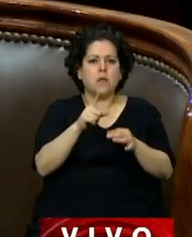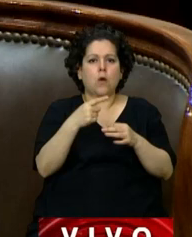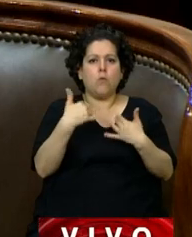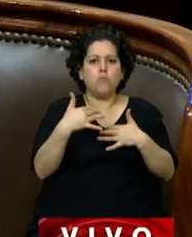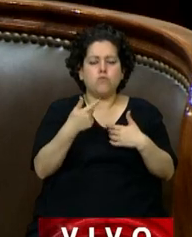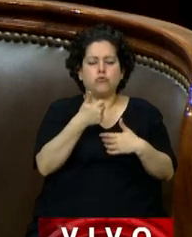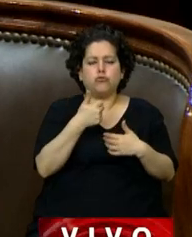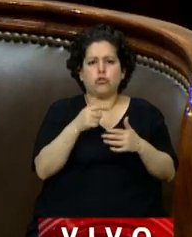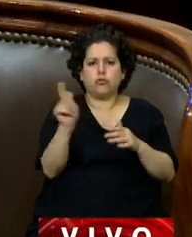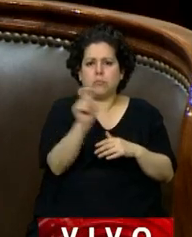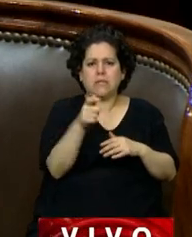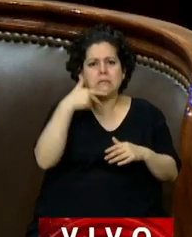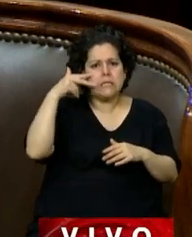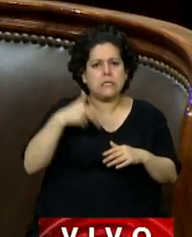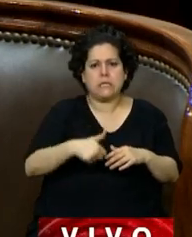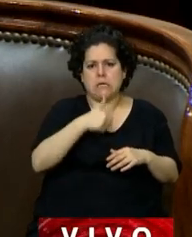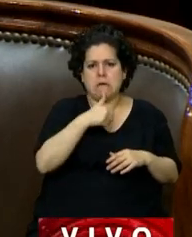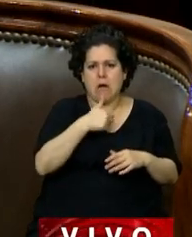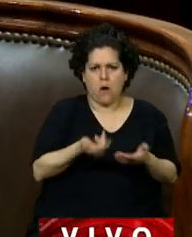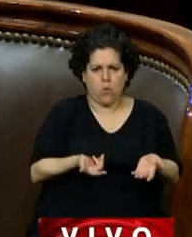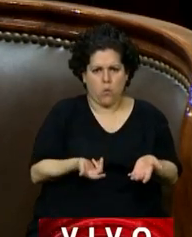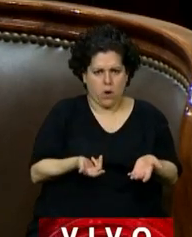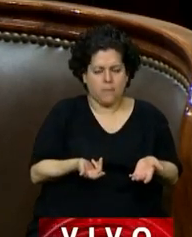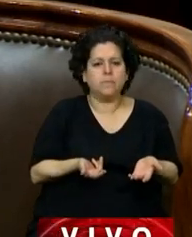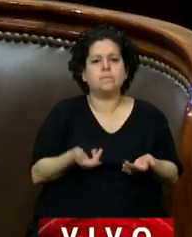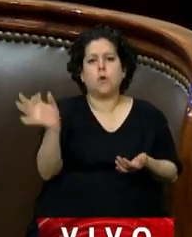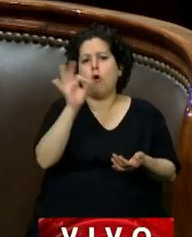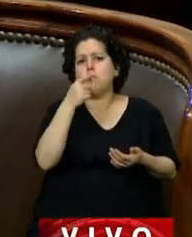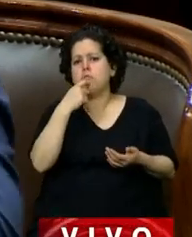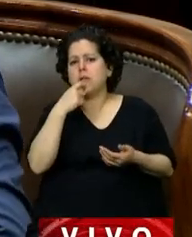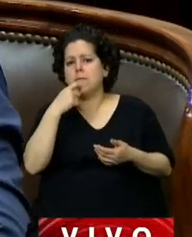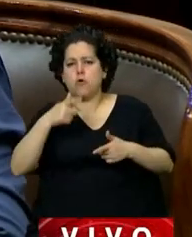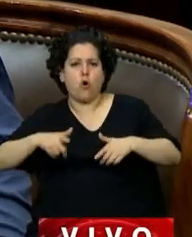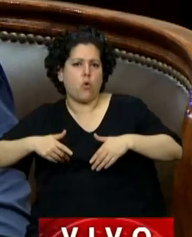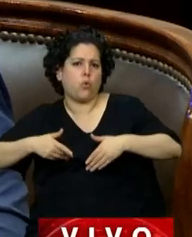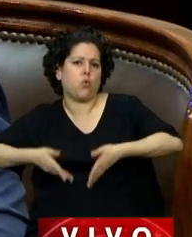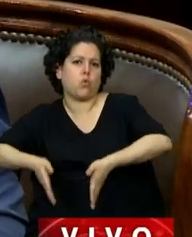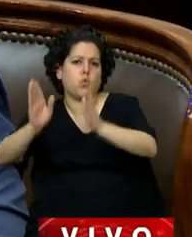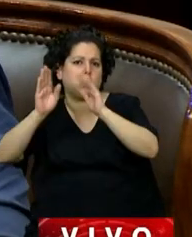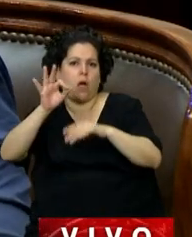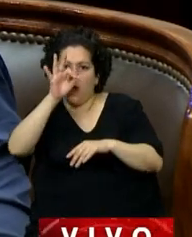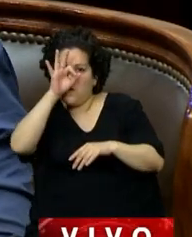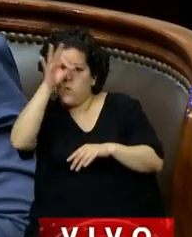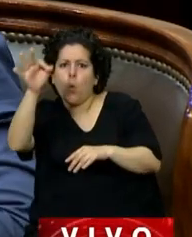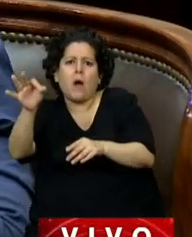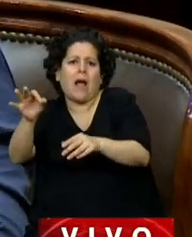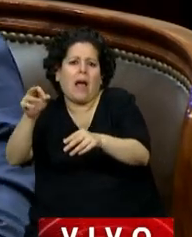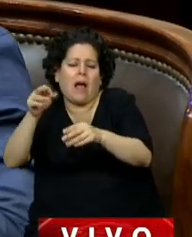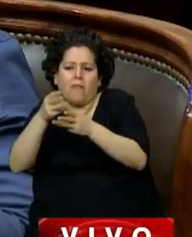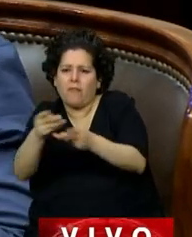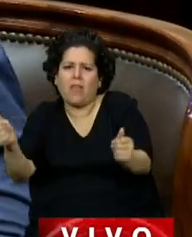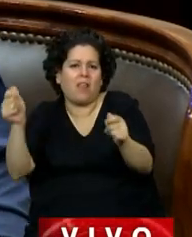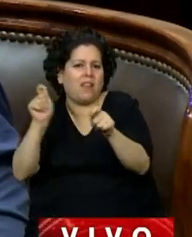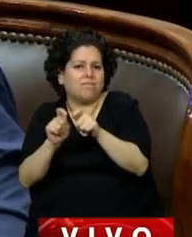y esto es una historia repetida las rutas que jamás se terminan de reparar que es